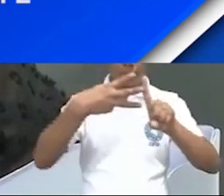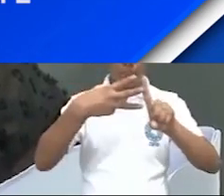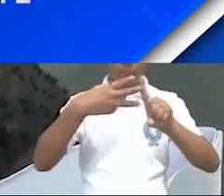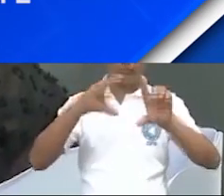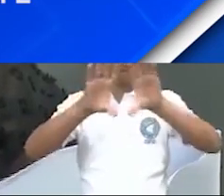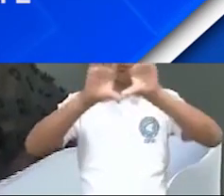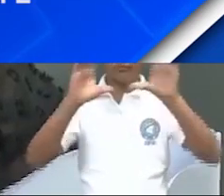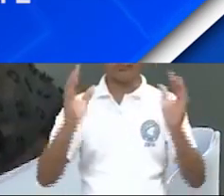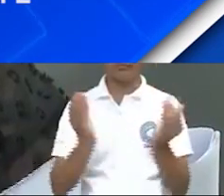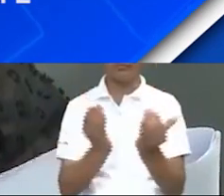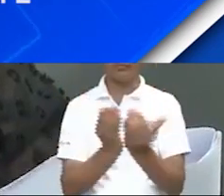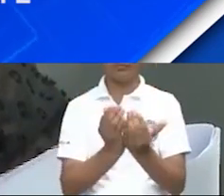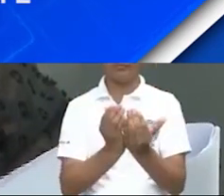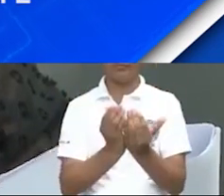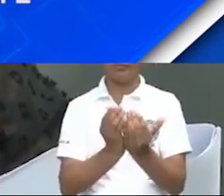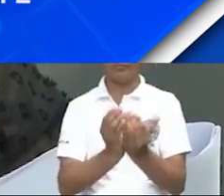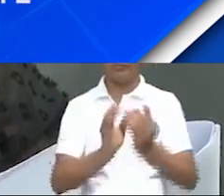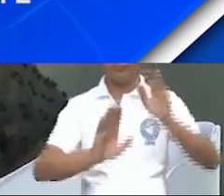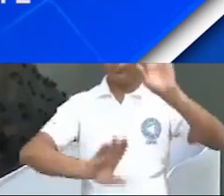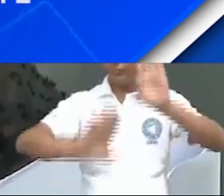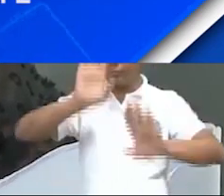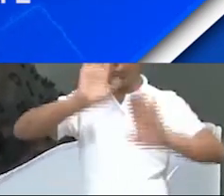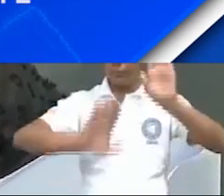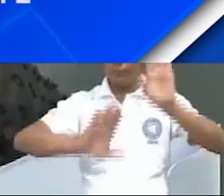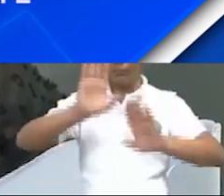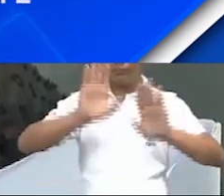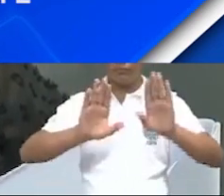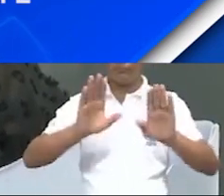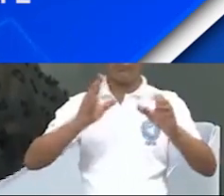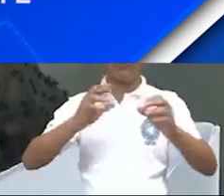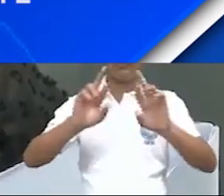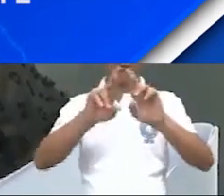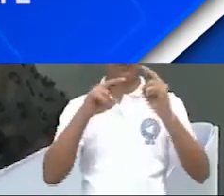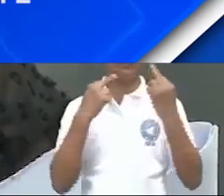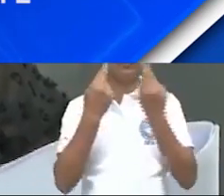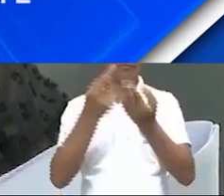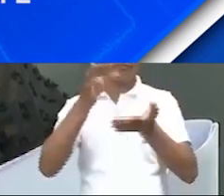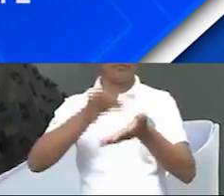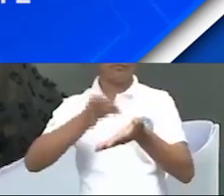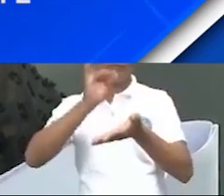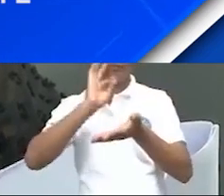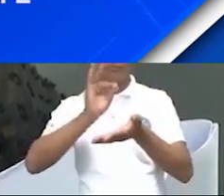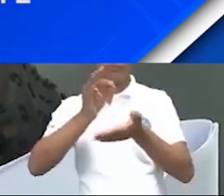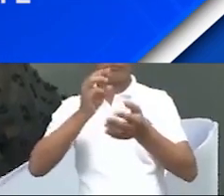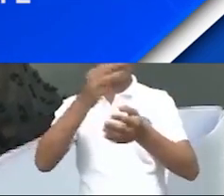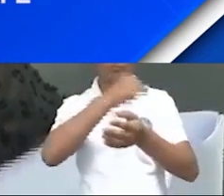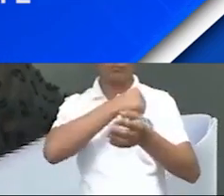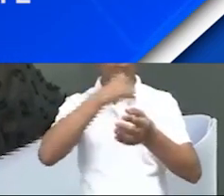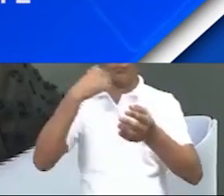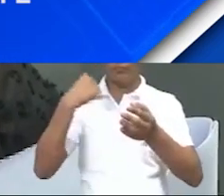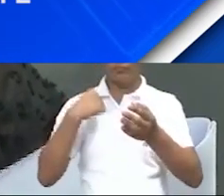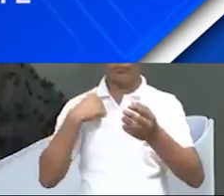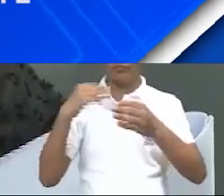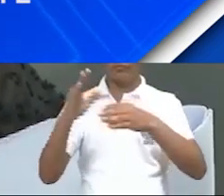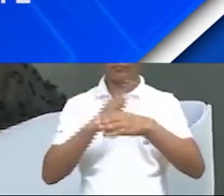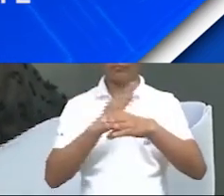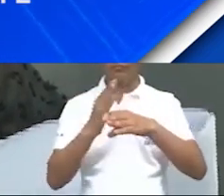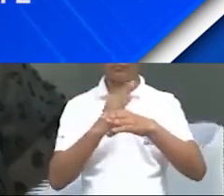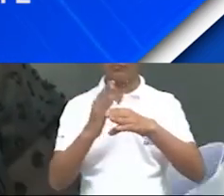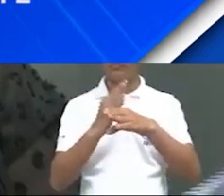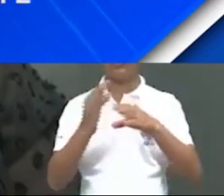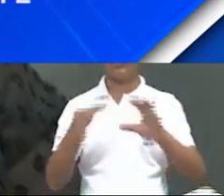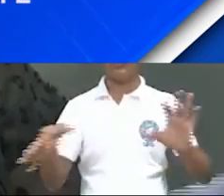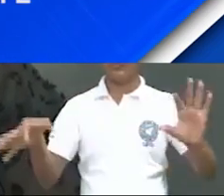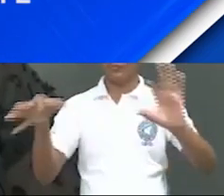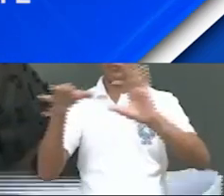mundial la participación en asuntos cafetaleros de los miembros e interesados en toda la cadena